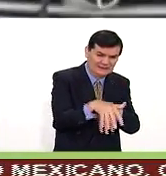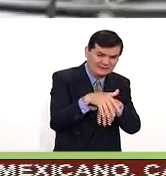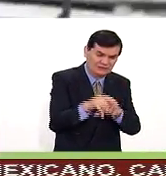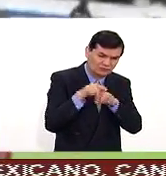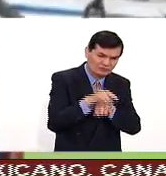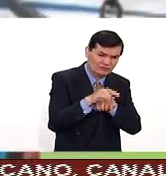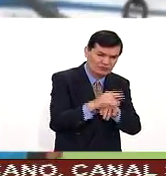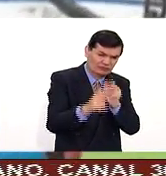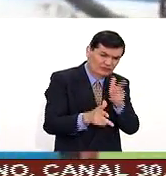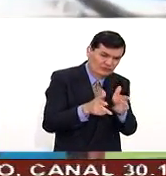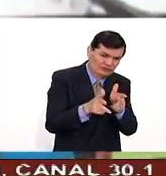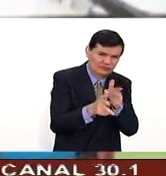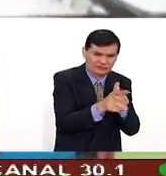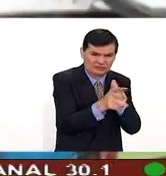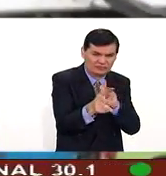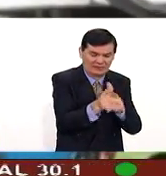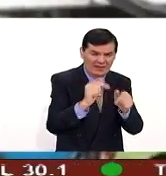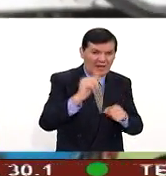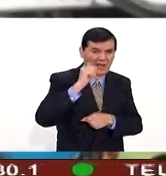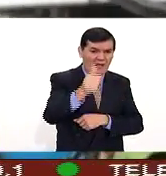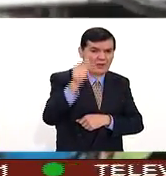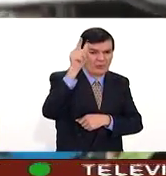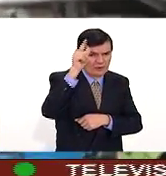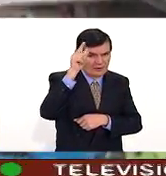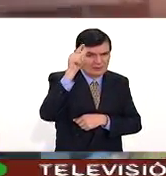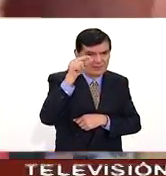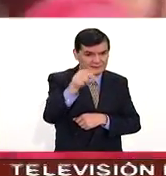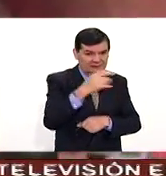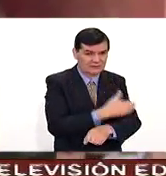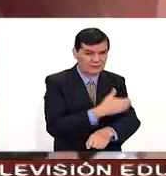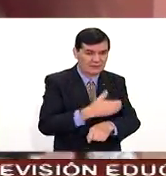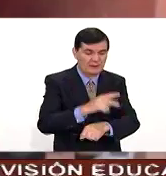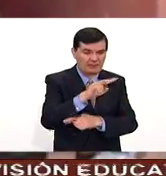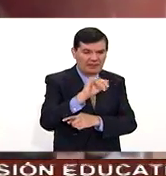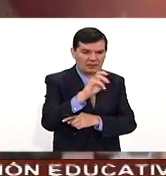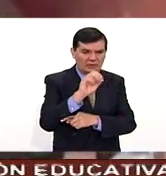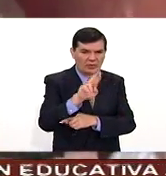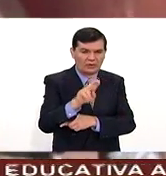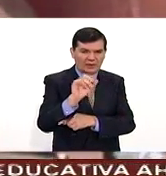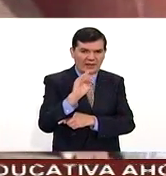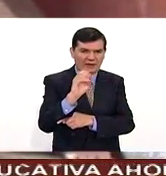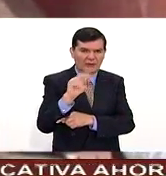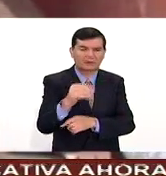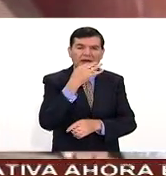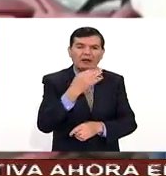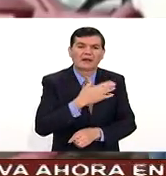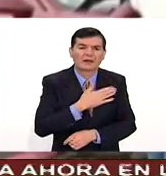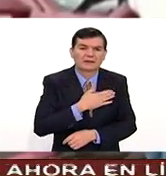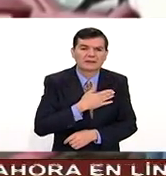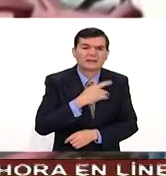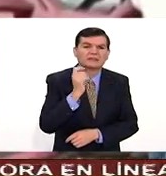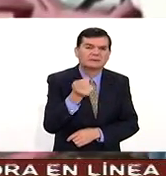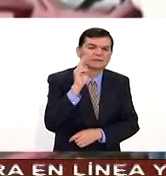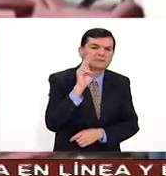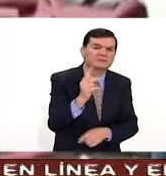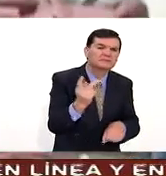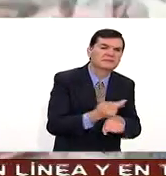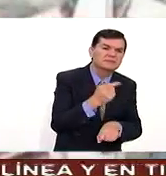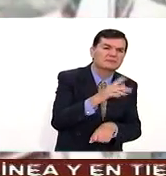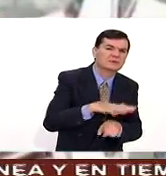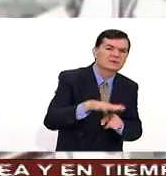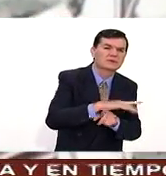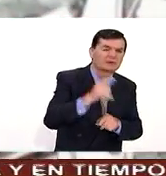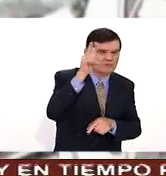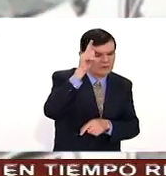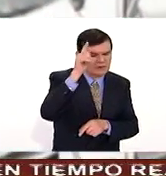momentos dirigiéndose hacia la Basílica de Guadalupe. Ahí está mi compañero Víctor Carrión. Víctor, infórmanos, ¿qué ves a los alrededores de